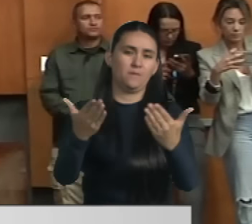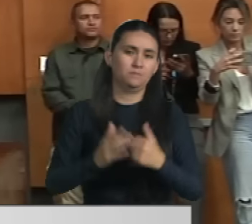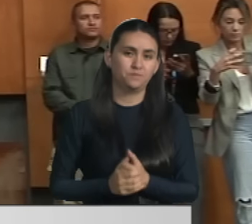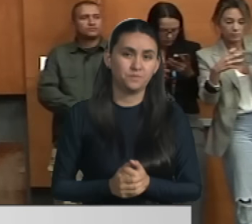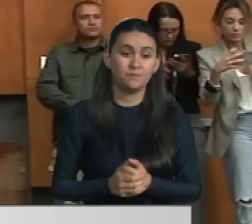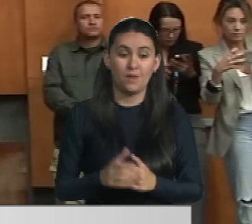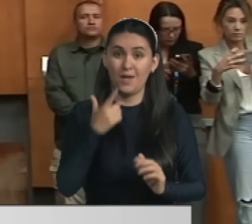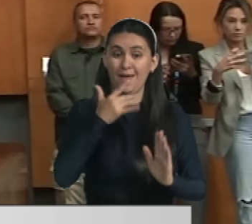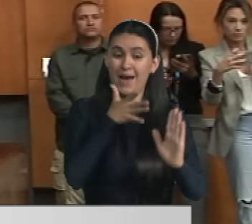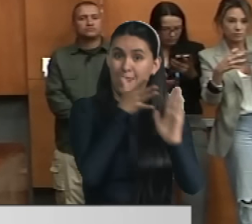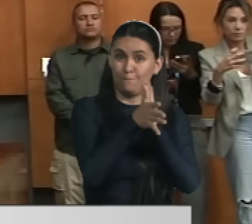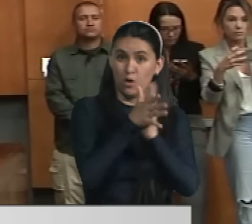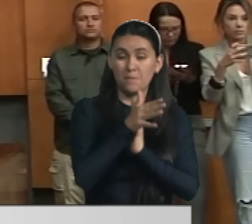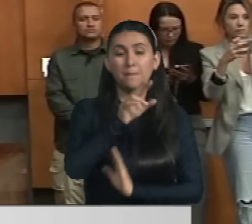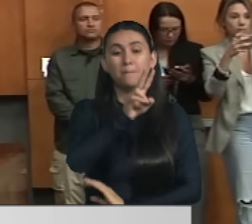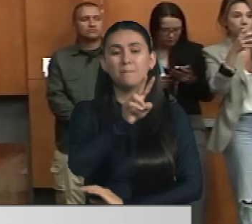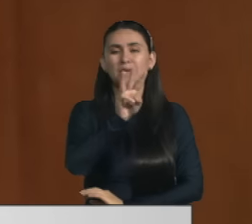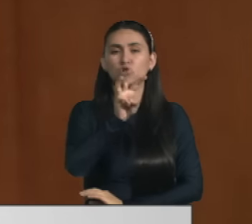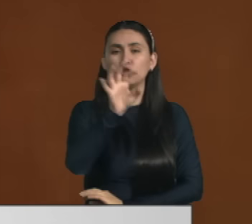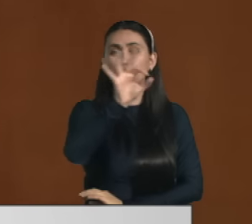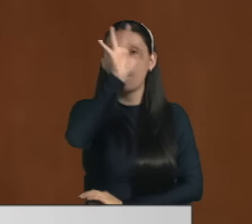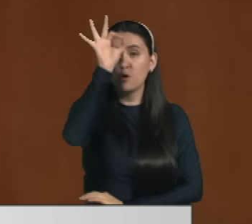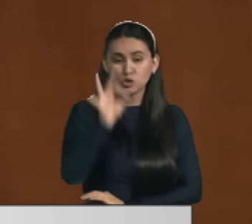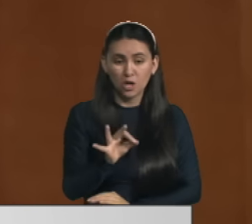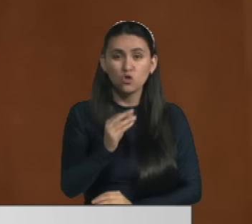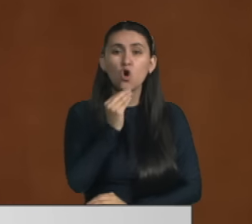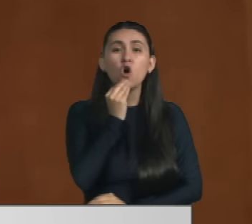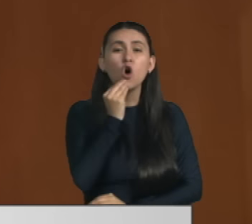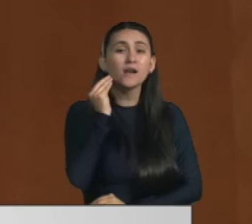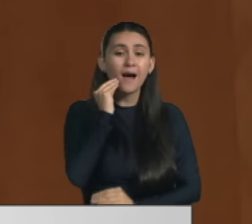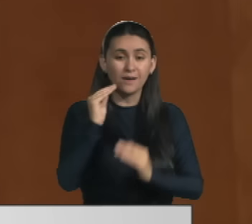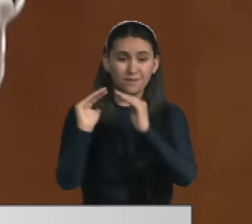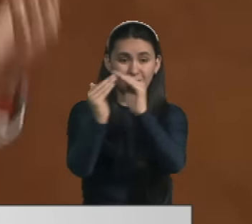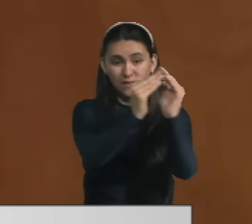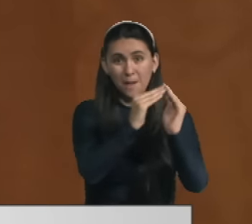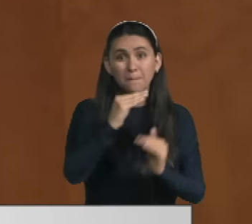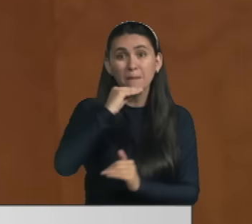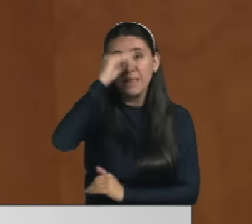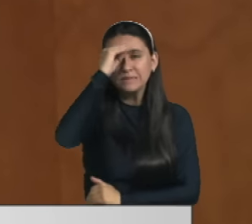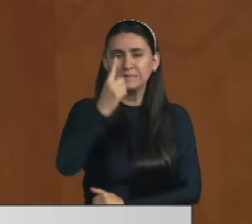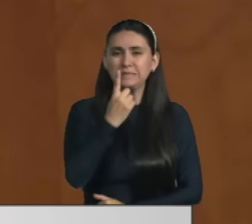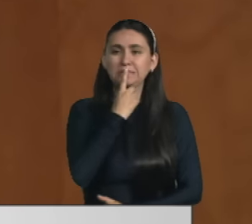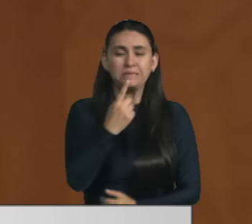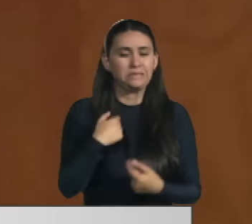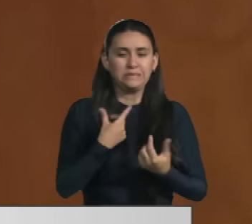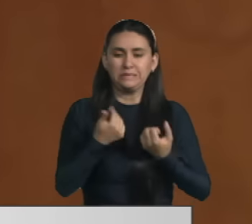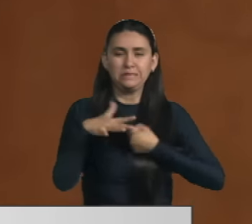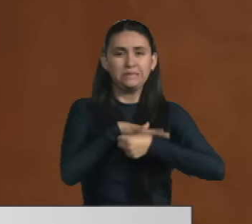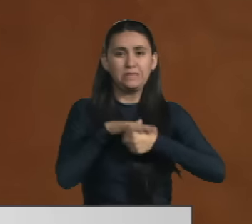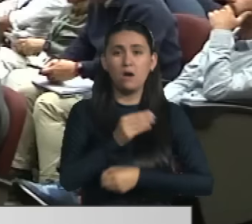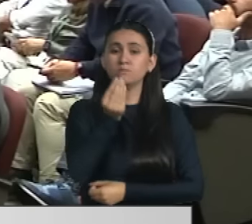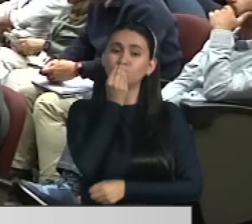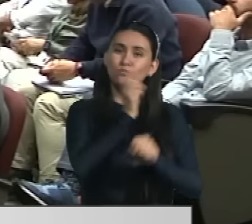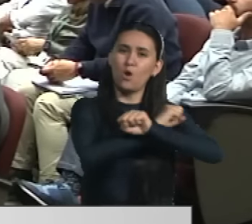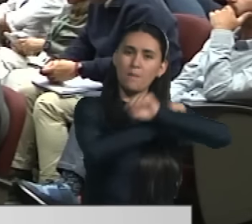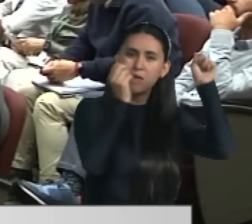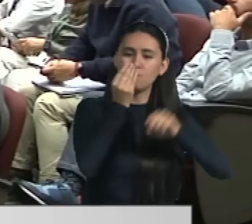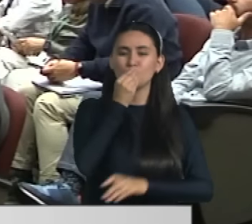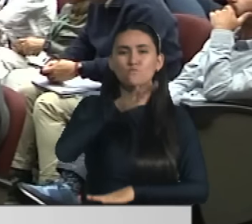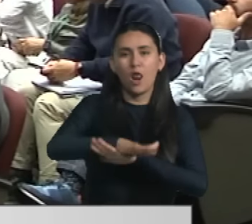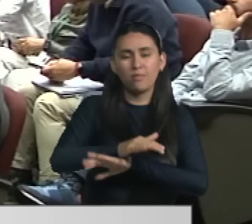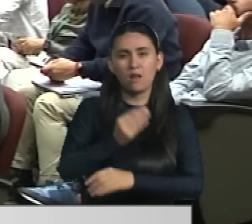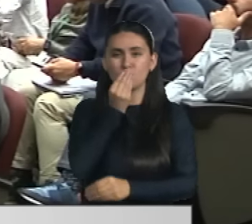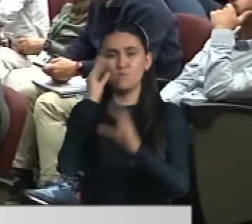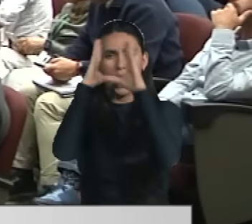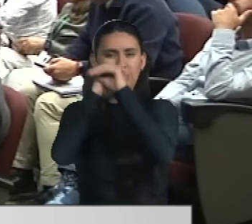Según el informe, el 28% de los hogares reportaron dificultades para acceder a las 3 comidas diarias, alcanzando el nivel más